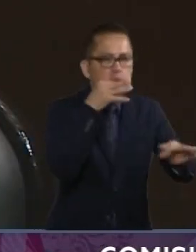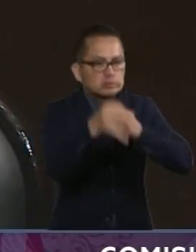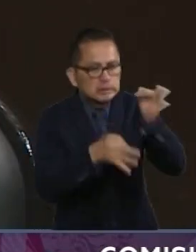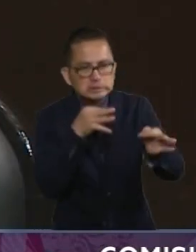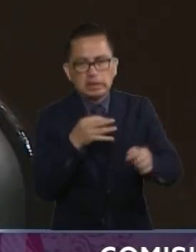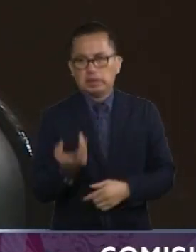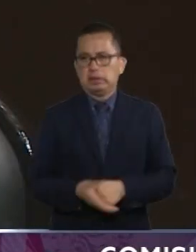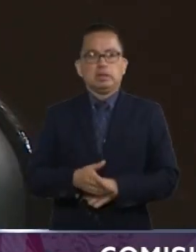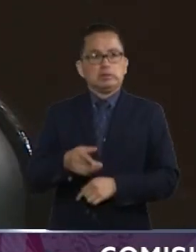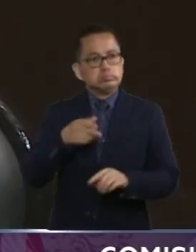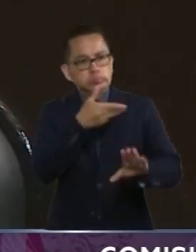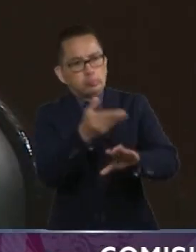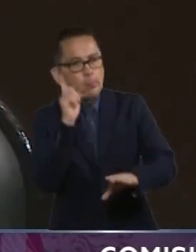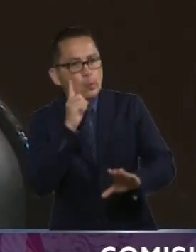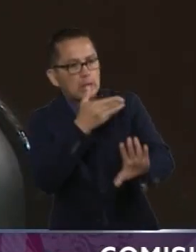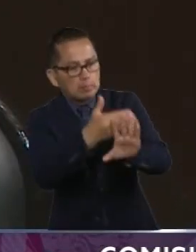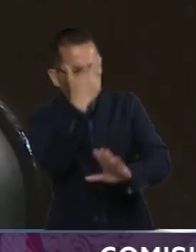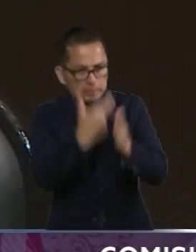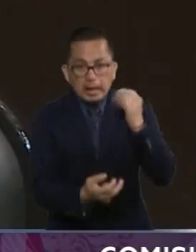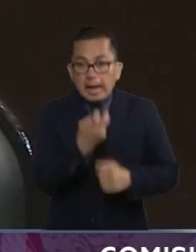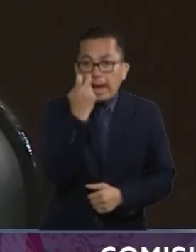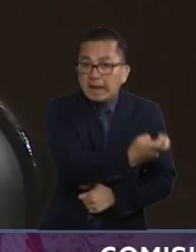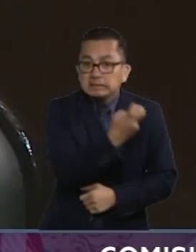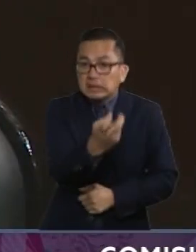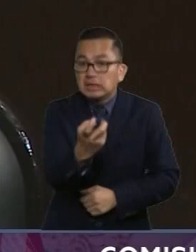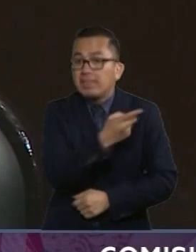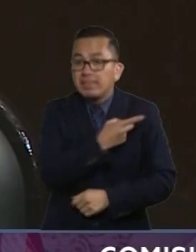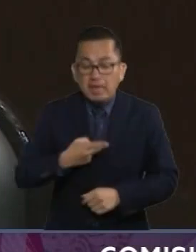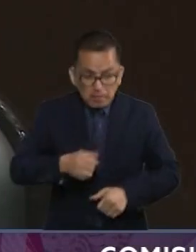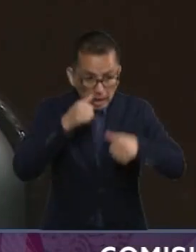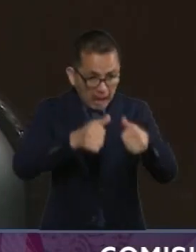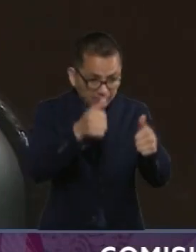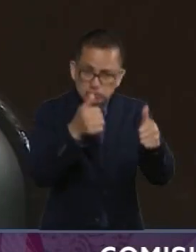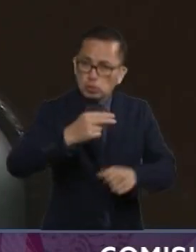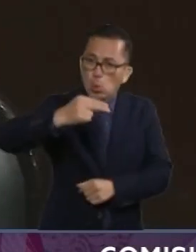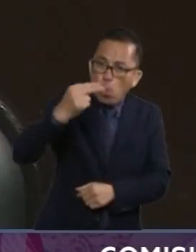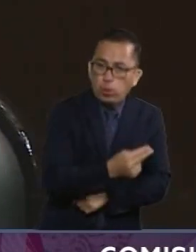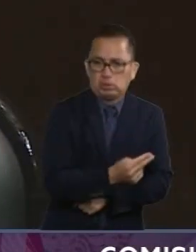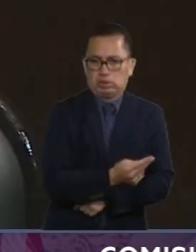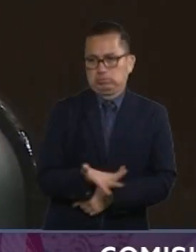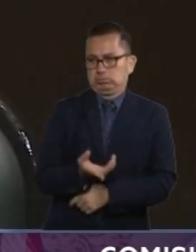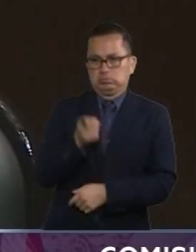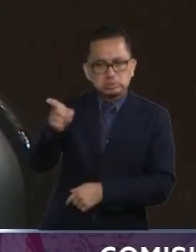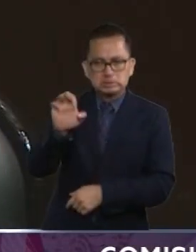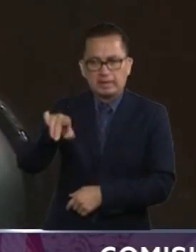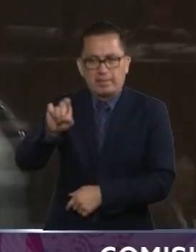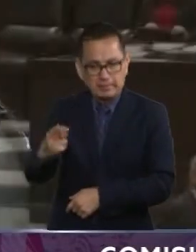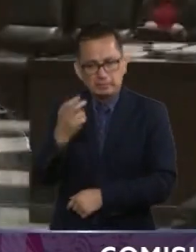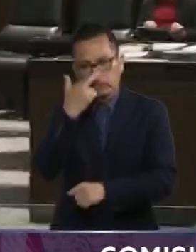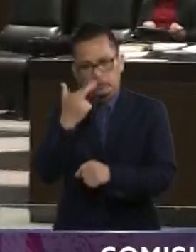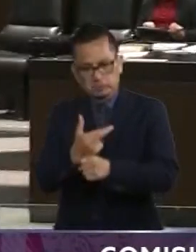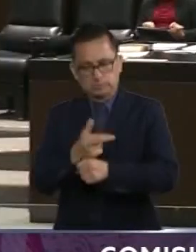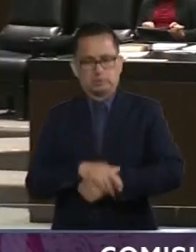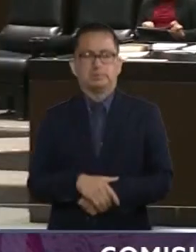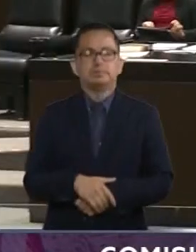encontrado respuesta ni respaldo en la Comisión Nacional de Derechos Humanos. Es cuanto, presidenta.